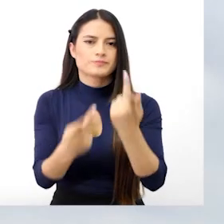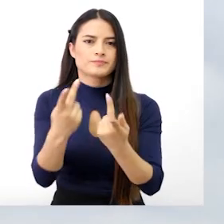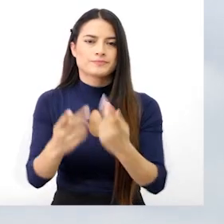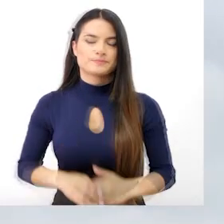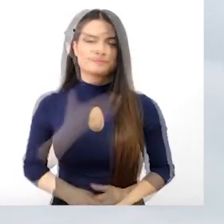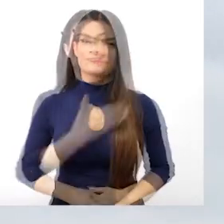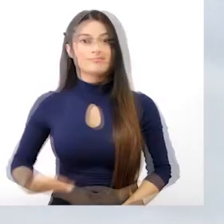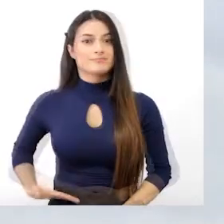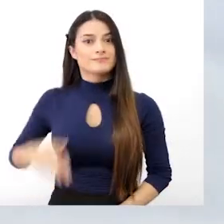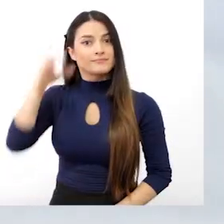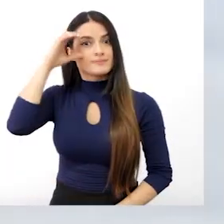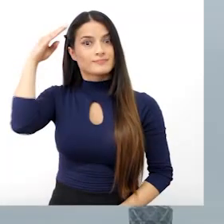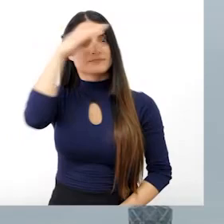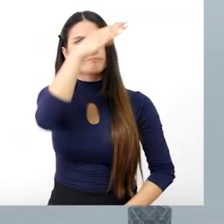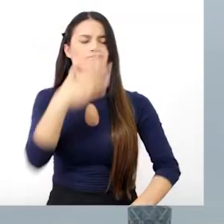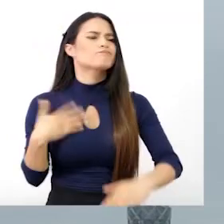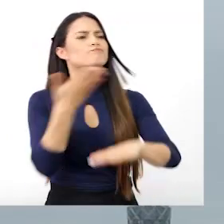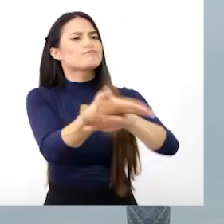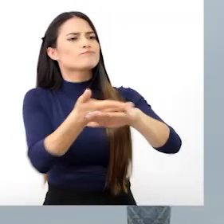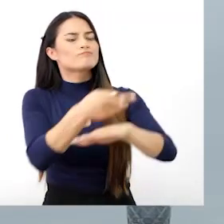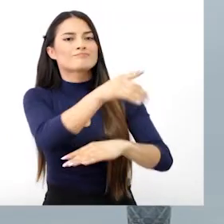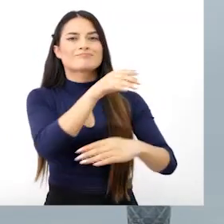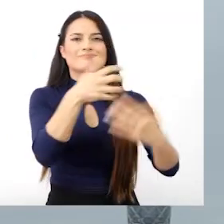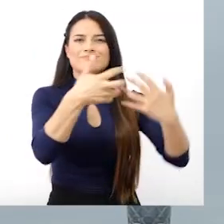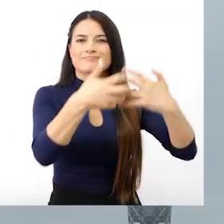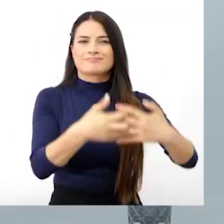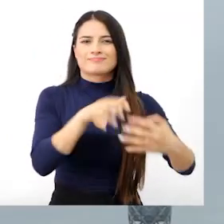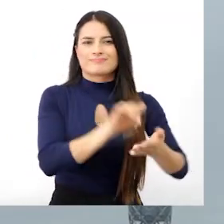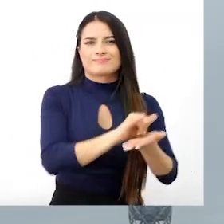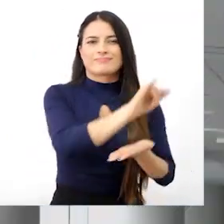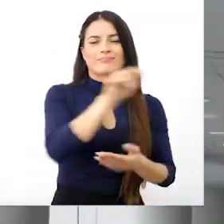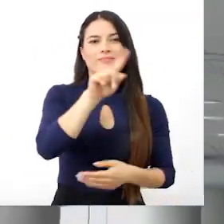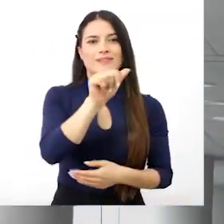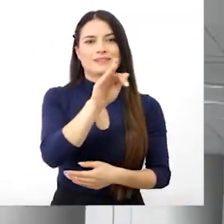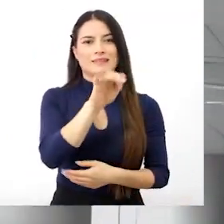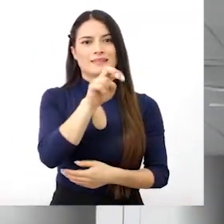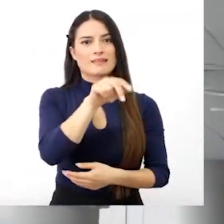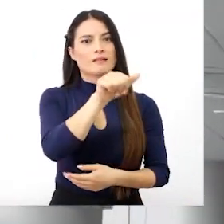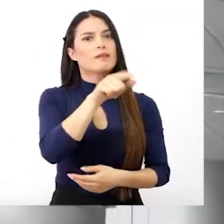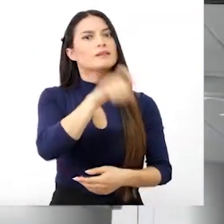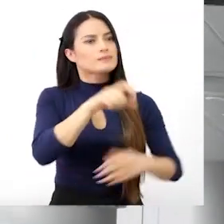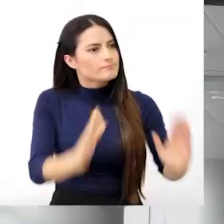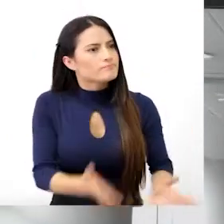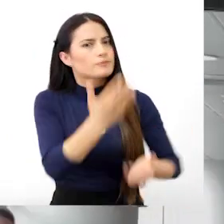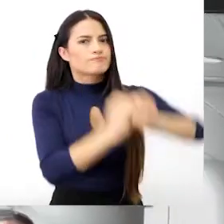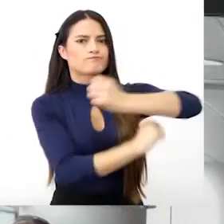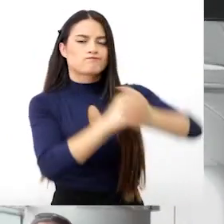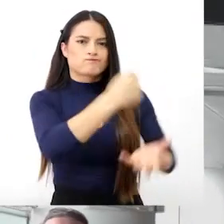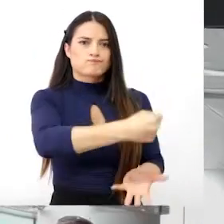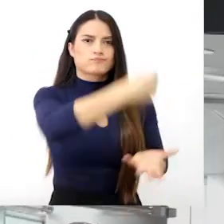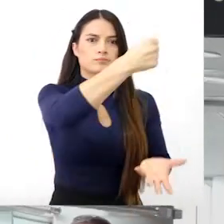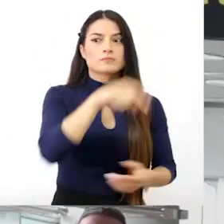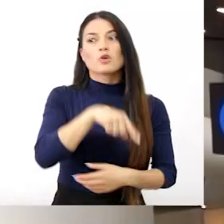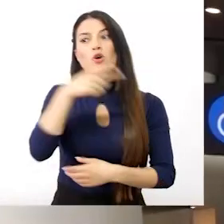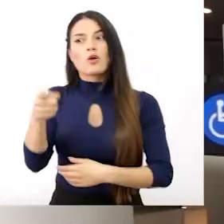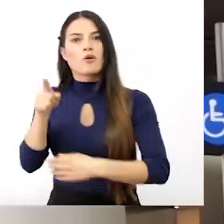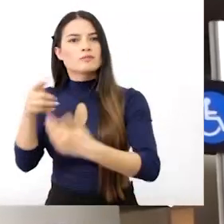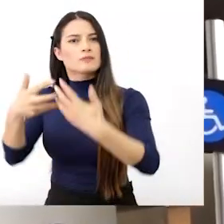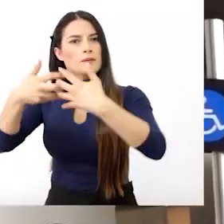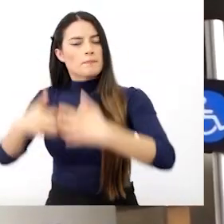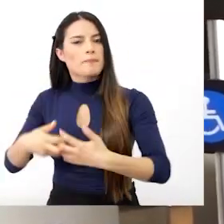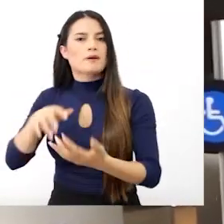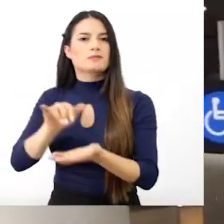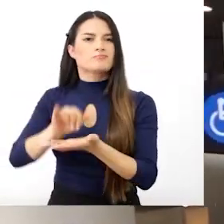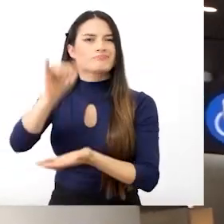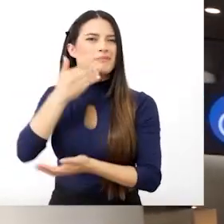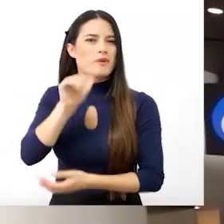El presidente Gustavo Petro solicitó que la aerolínea Satena sea fortalecida en su presupuesto para que llegue a competir comercialmente